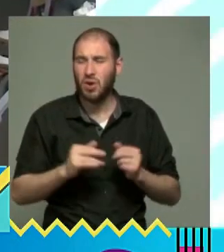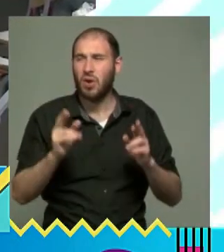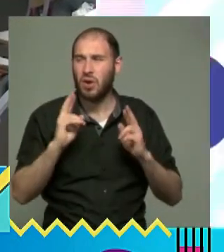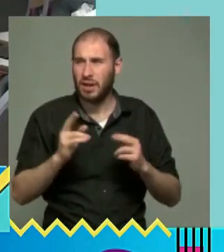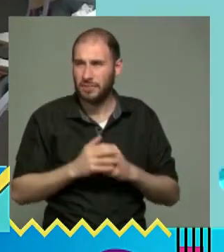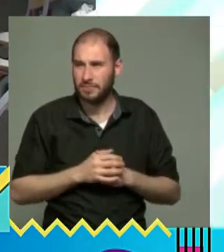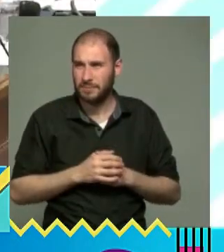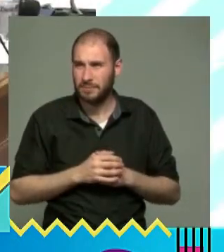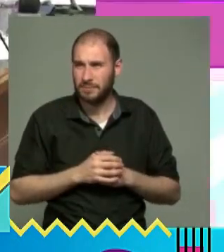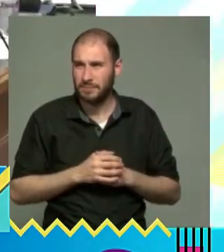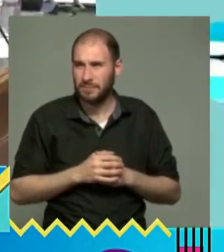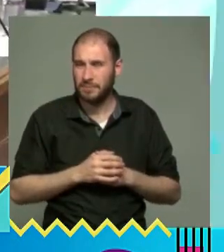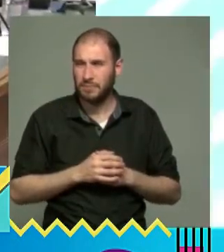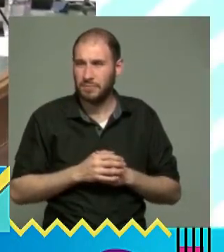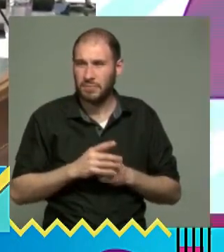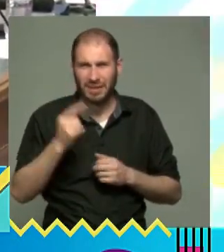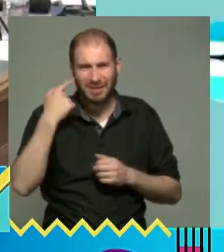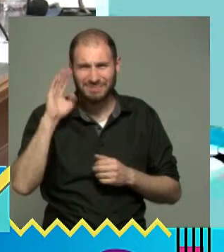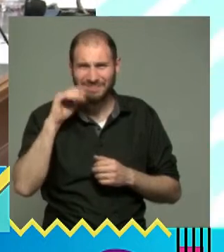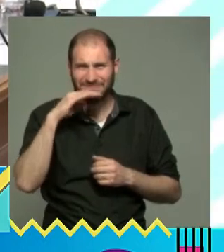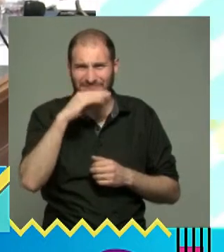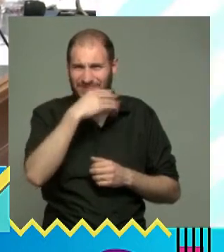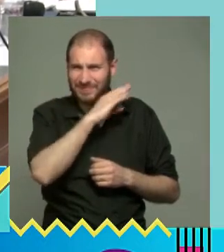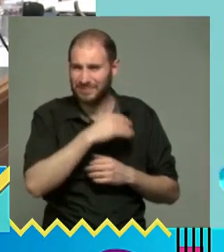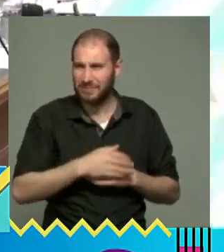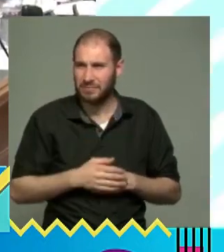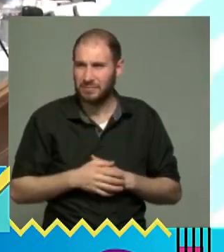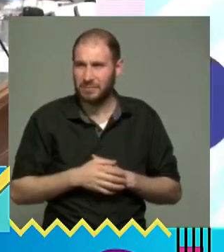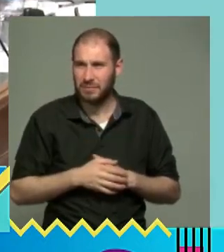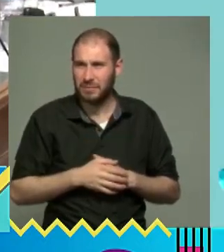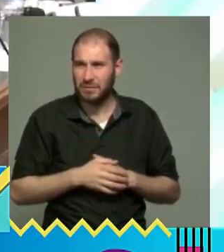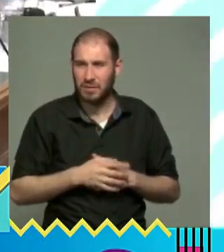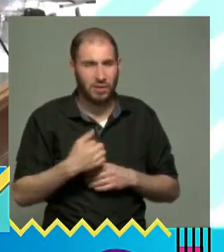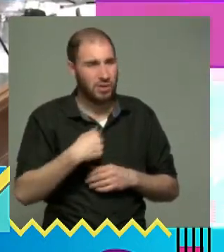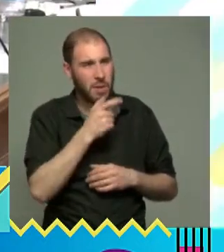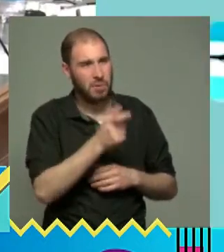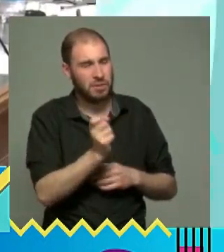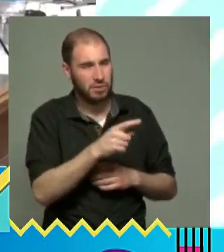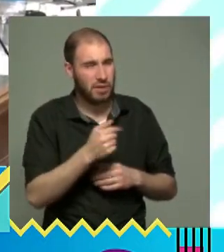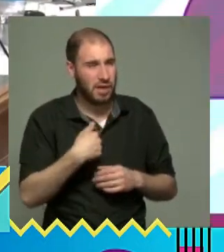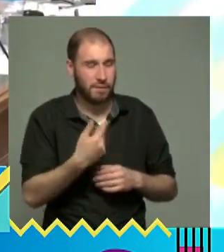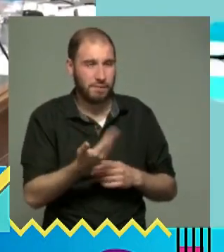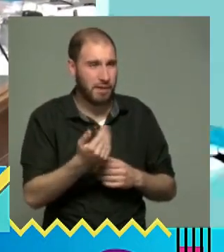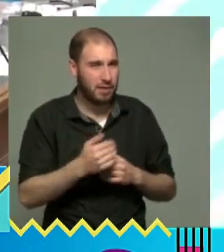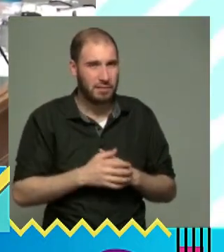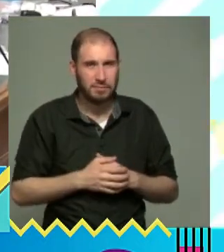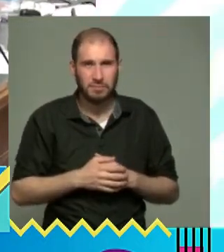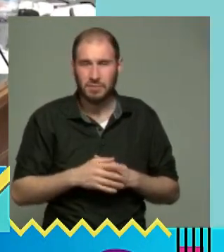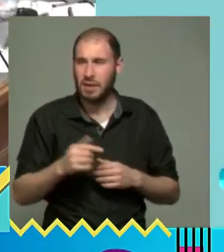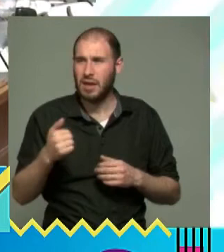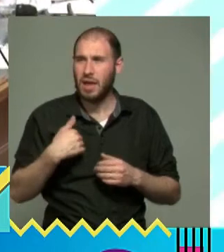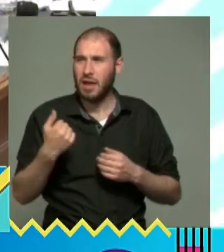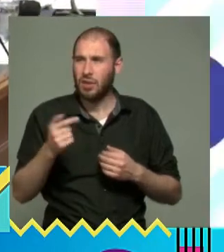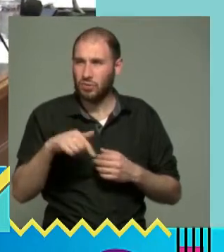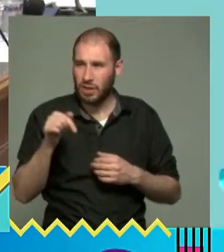que la respuesta tenga que ver con toda la pregunta que estás haciendo. Pero si querés te contesto yo. Ella dijo que hace falta agilizar. A pesar de que